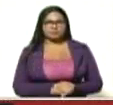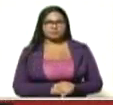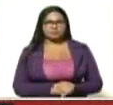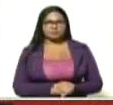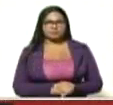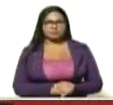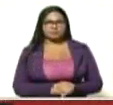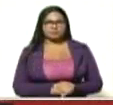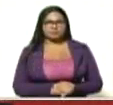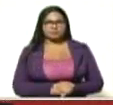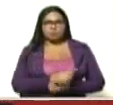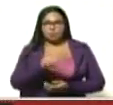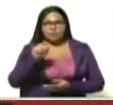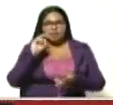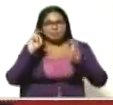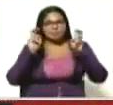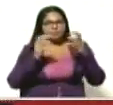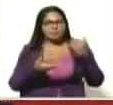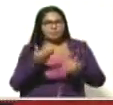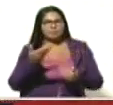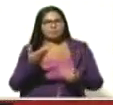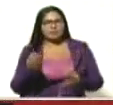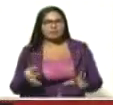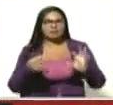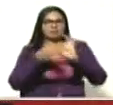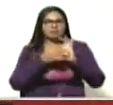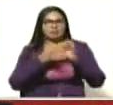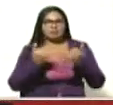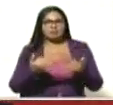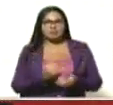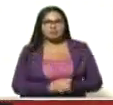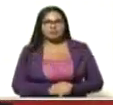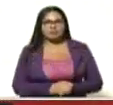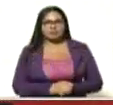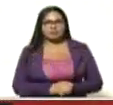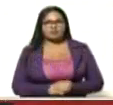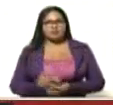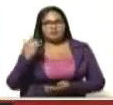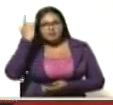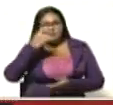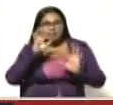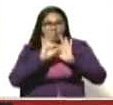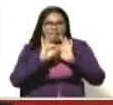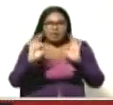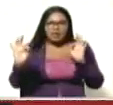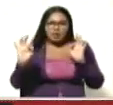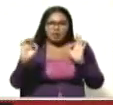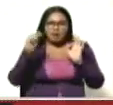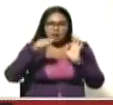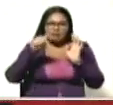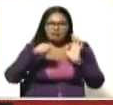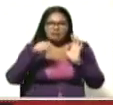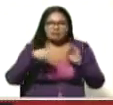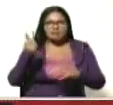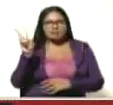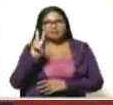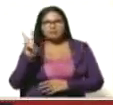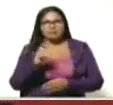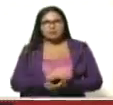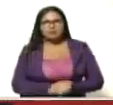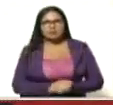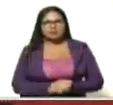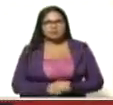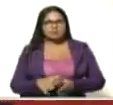Sima nos decía un tema muy importante y bien asociado a que África está muy lejos de acá, de Venezuela, de